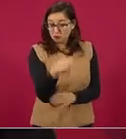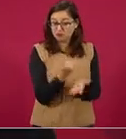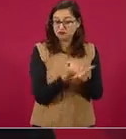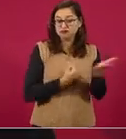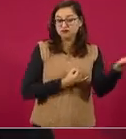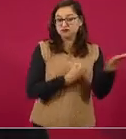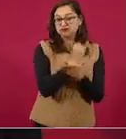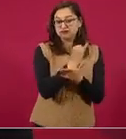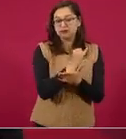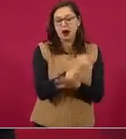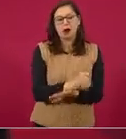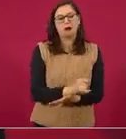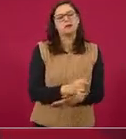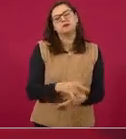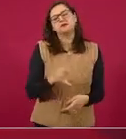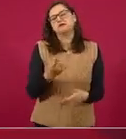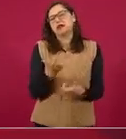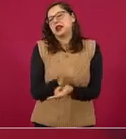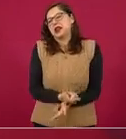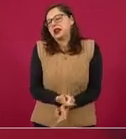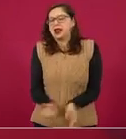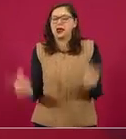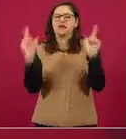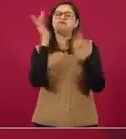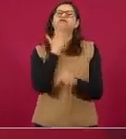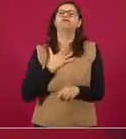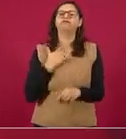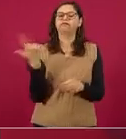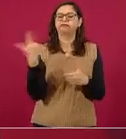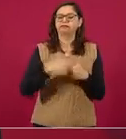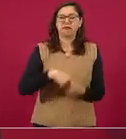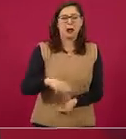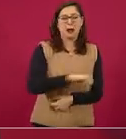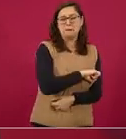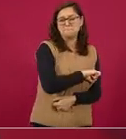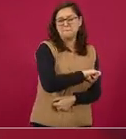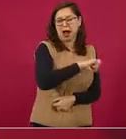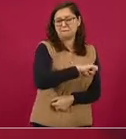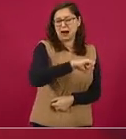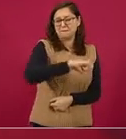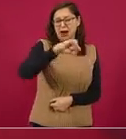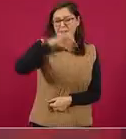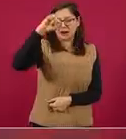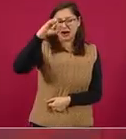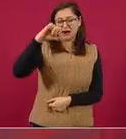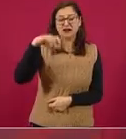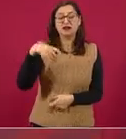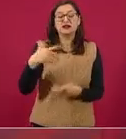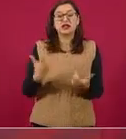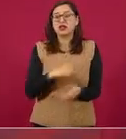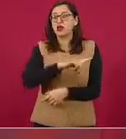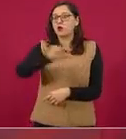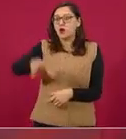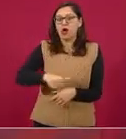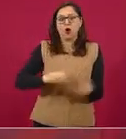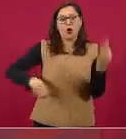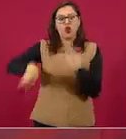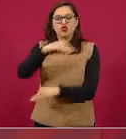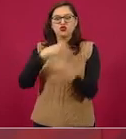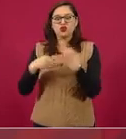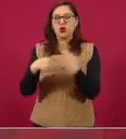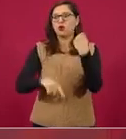pues la gasolina se va a las nubes, y la carestía y la inflación y lo que aumentamos de